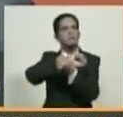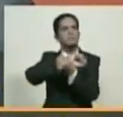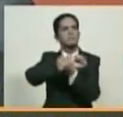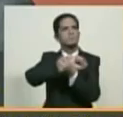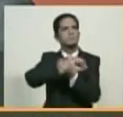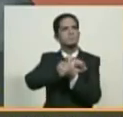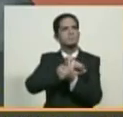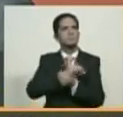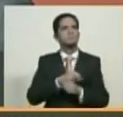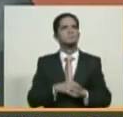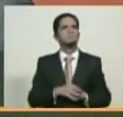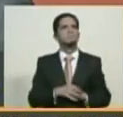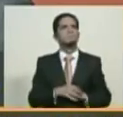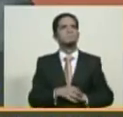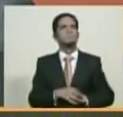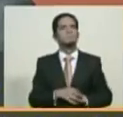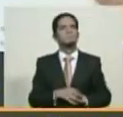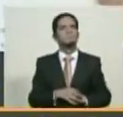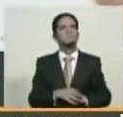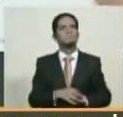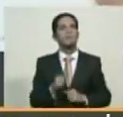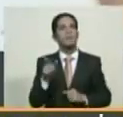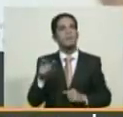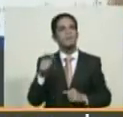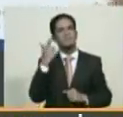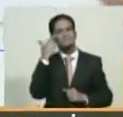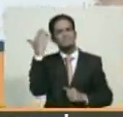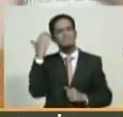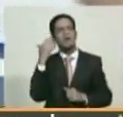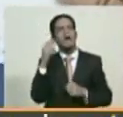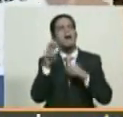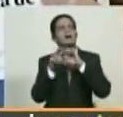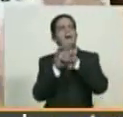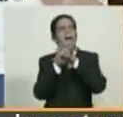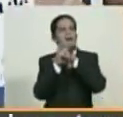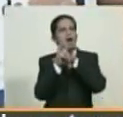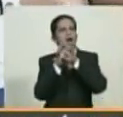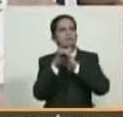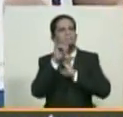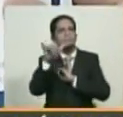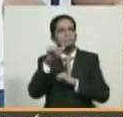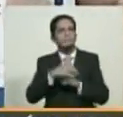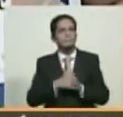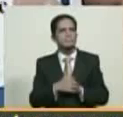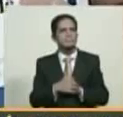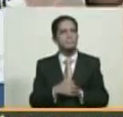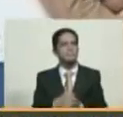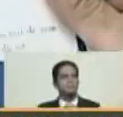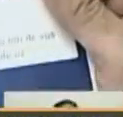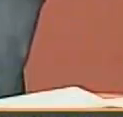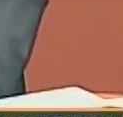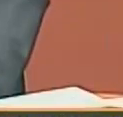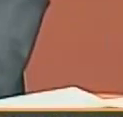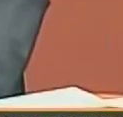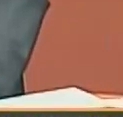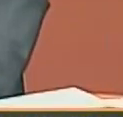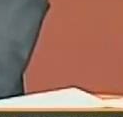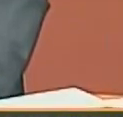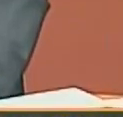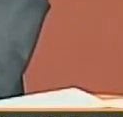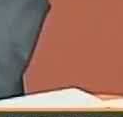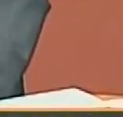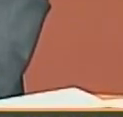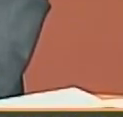Esto no es Ciudad Caracas, ni el Corredor del Orinoco, esto es Caracol. Es tan bárbaro lo que está ocurriendo en materia de maltrato a venezolanos y